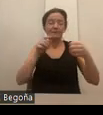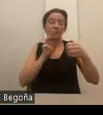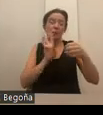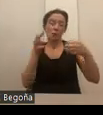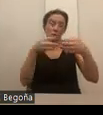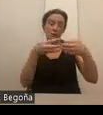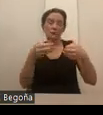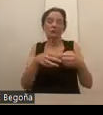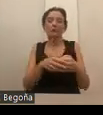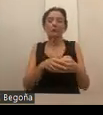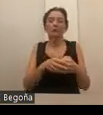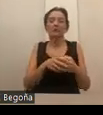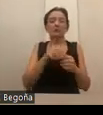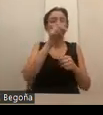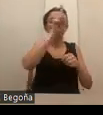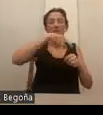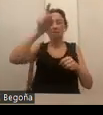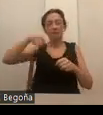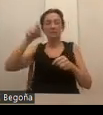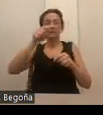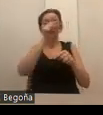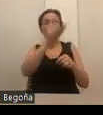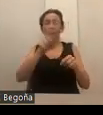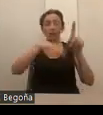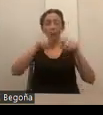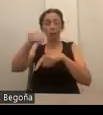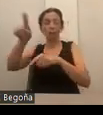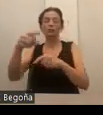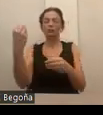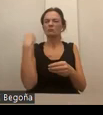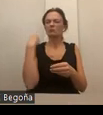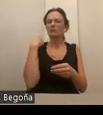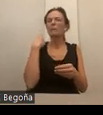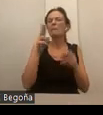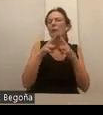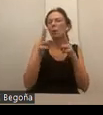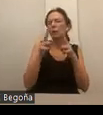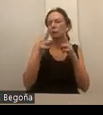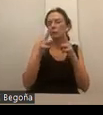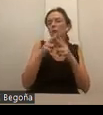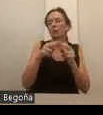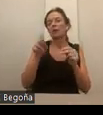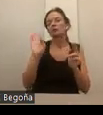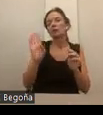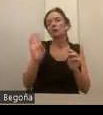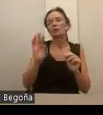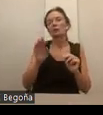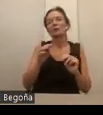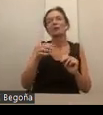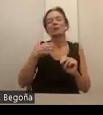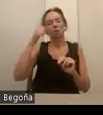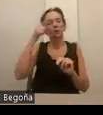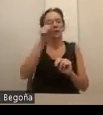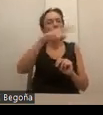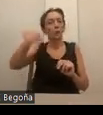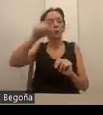de las redes, he podido constatar que que tenéis muchos pacientes o muchos